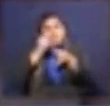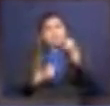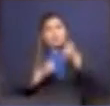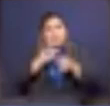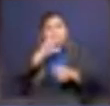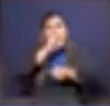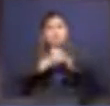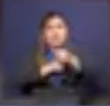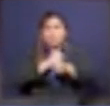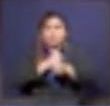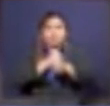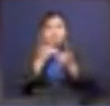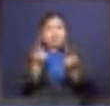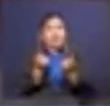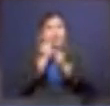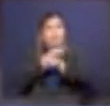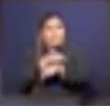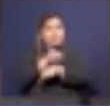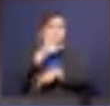extensiones en la fecha de pago,